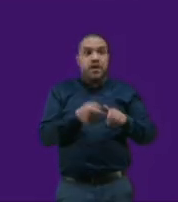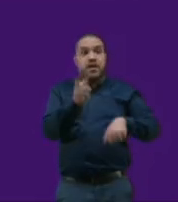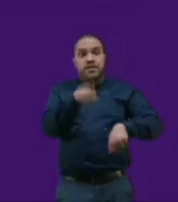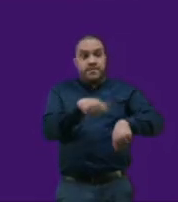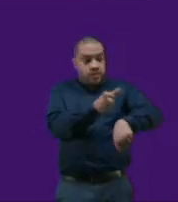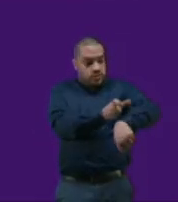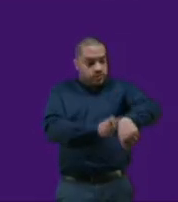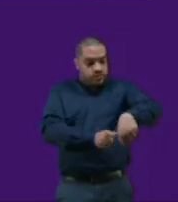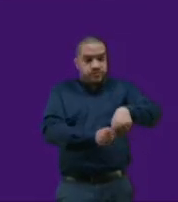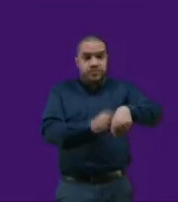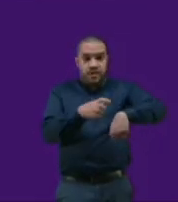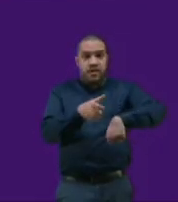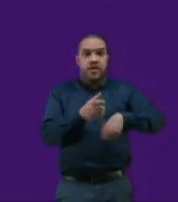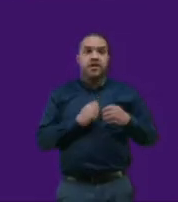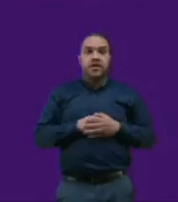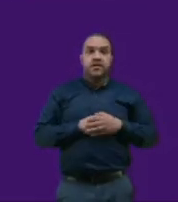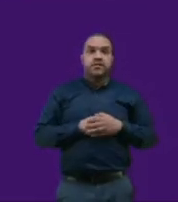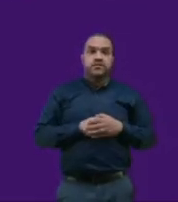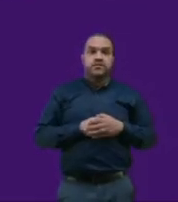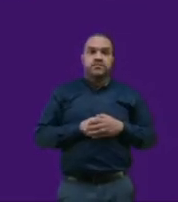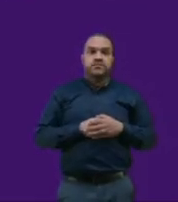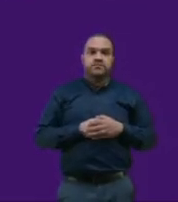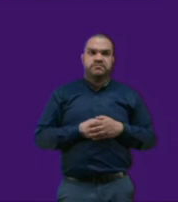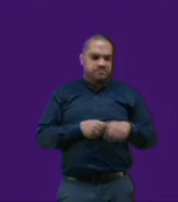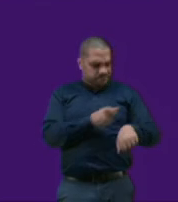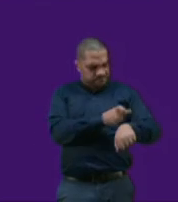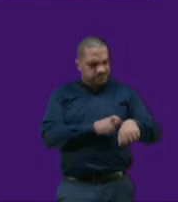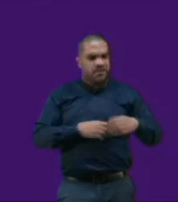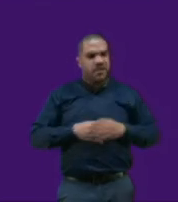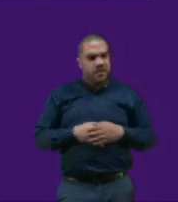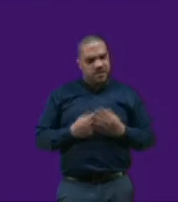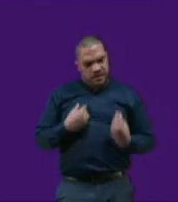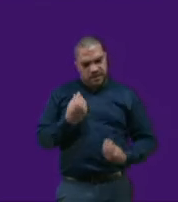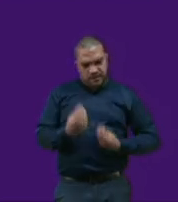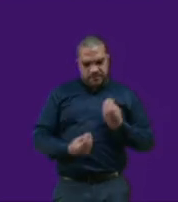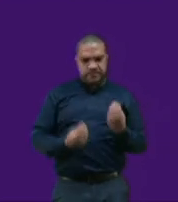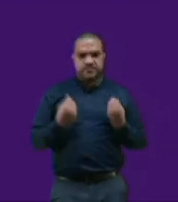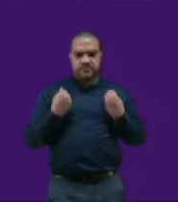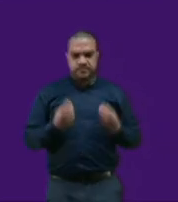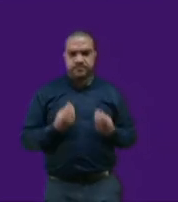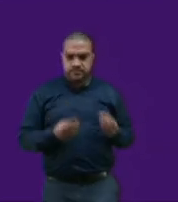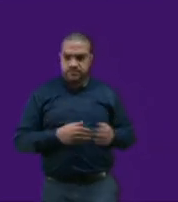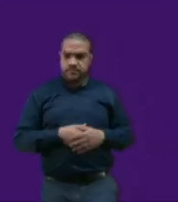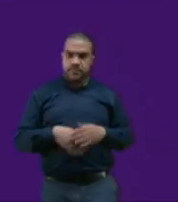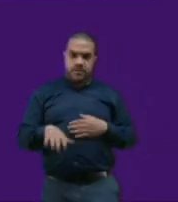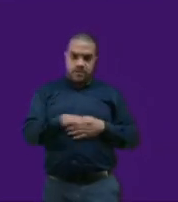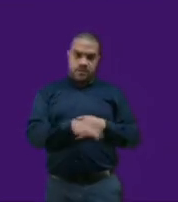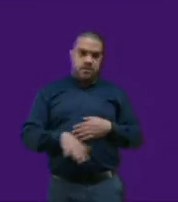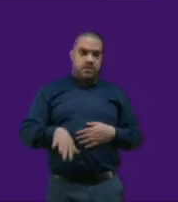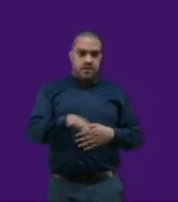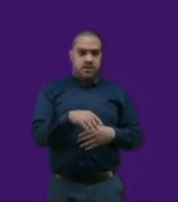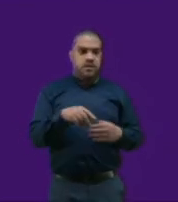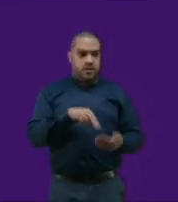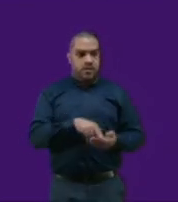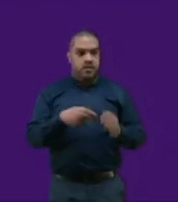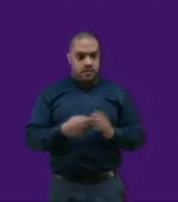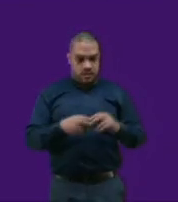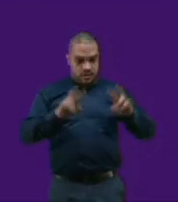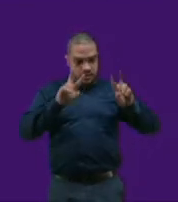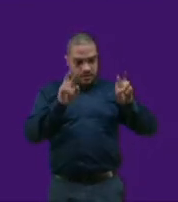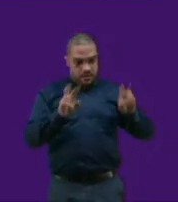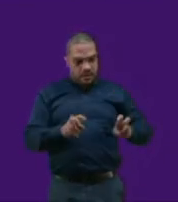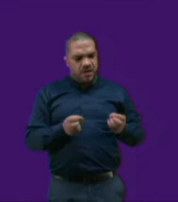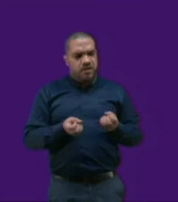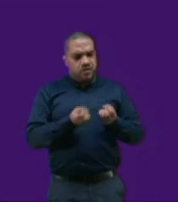que, ¿qué es lo que quiero desarrollar? Un patrón donde se identifique a partir de temas